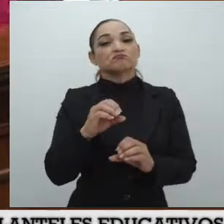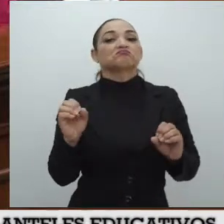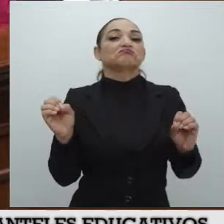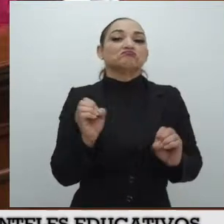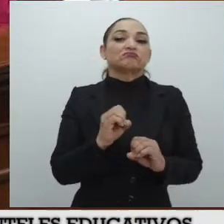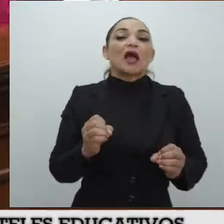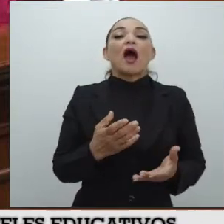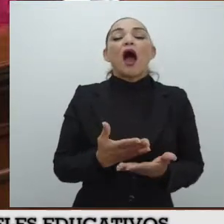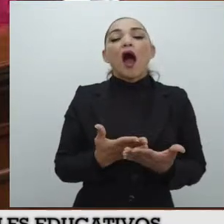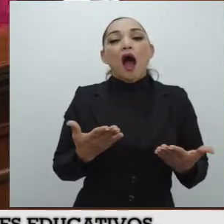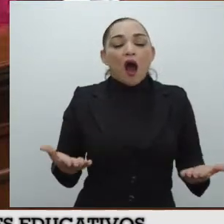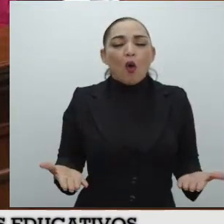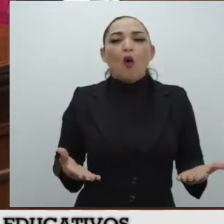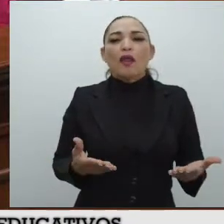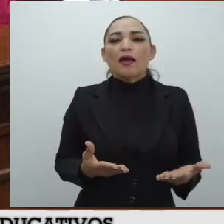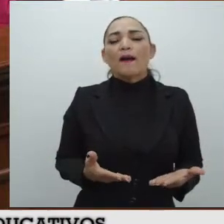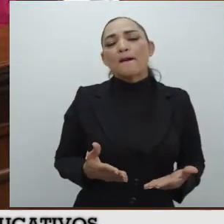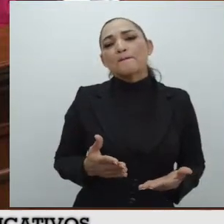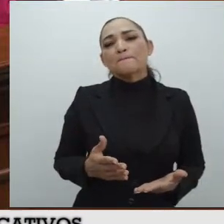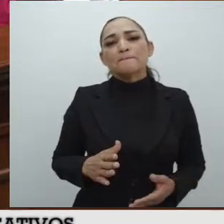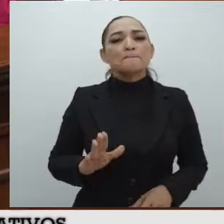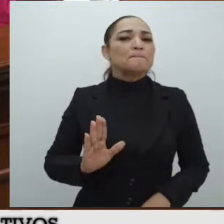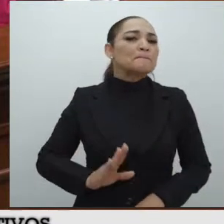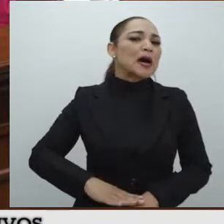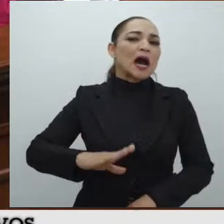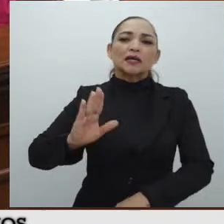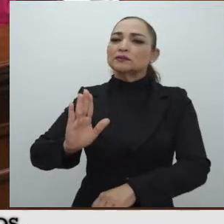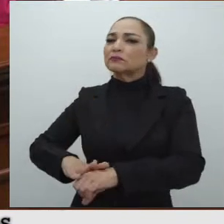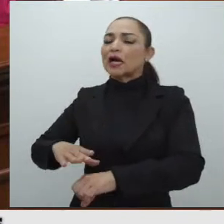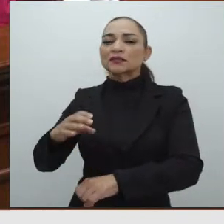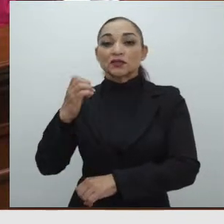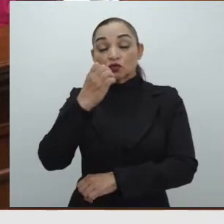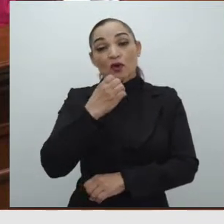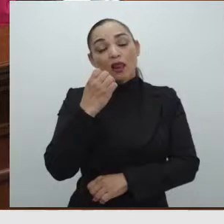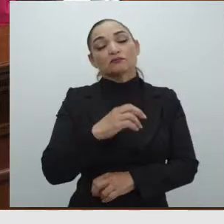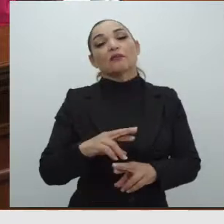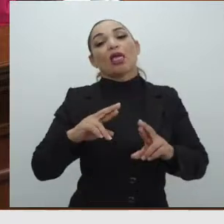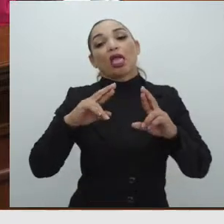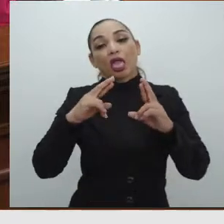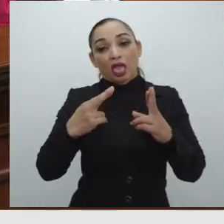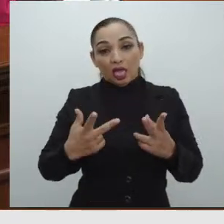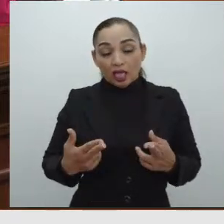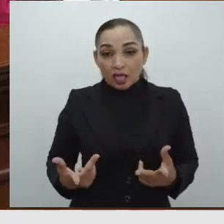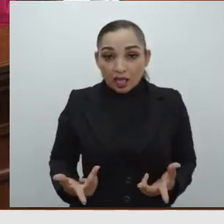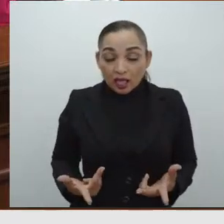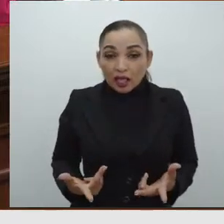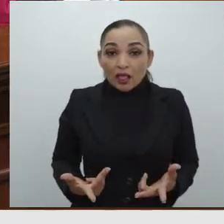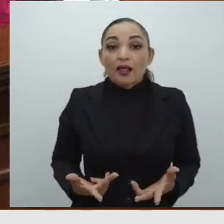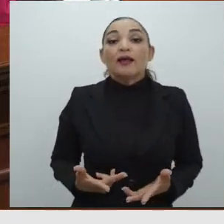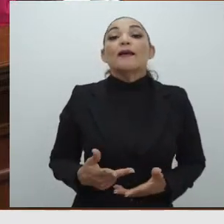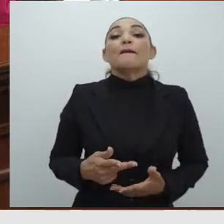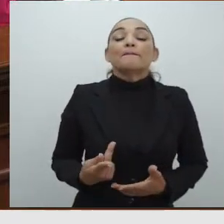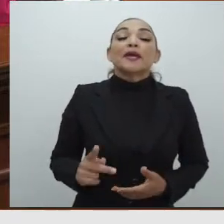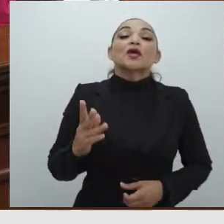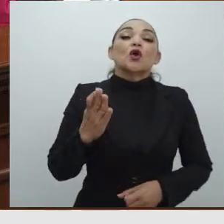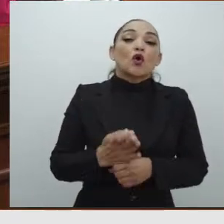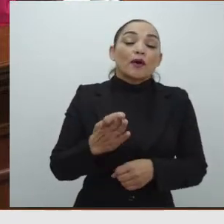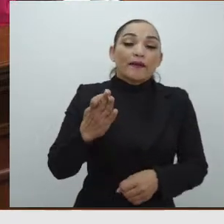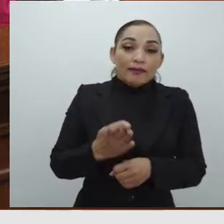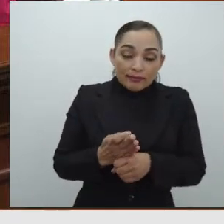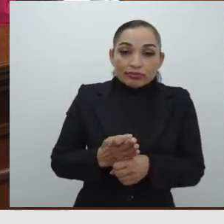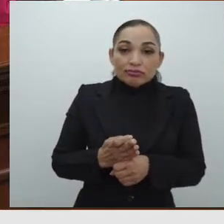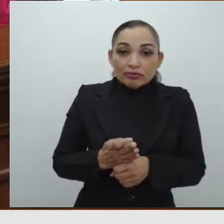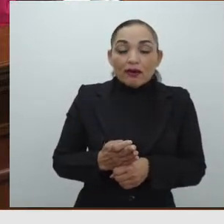de las escuelas, pues están completamente devastadas. Pero la ventaja que tenemos hoy es que las autoridades sí